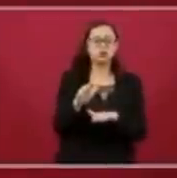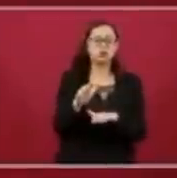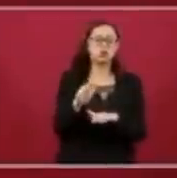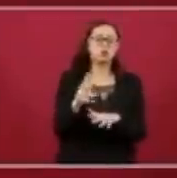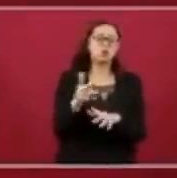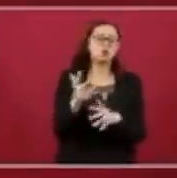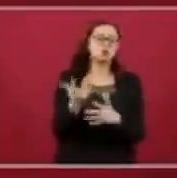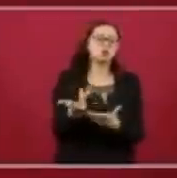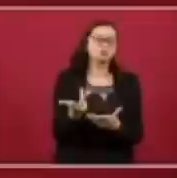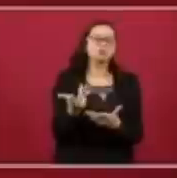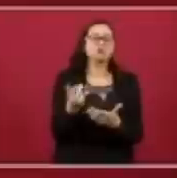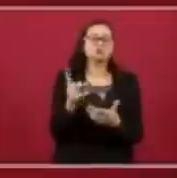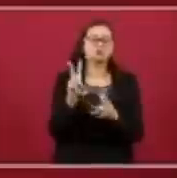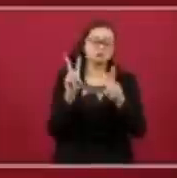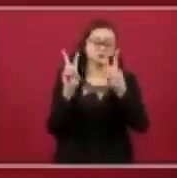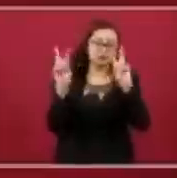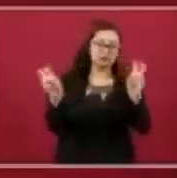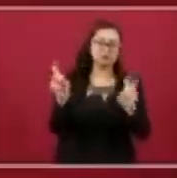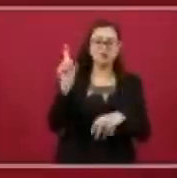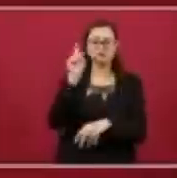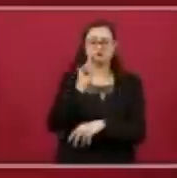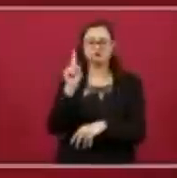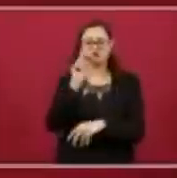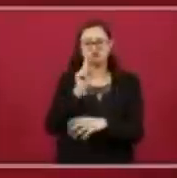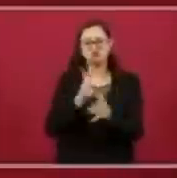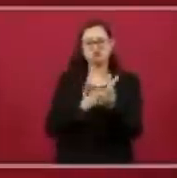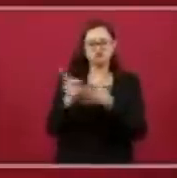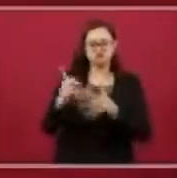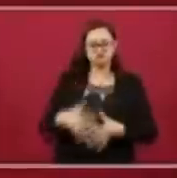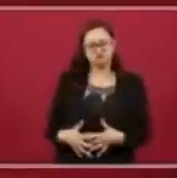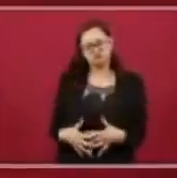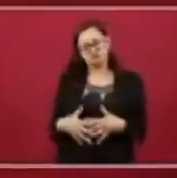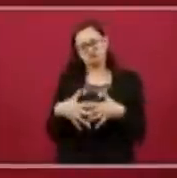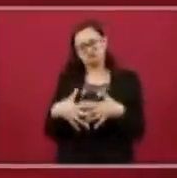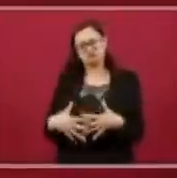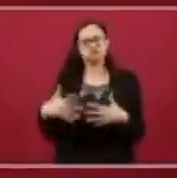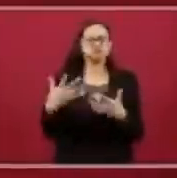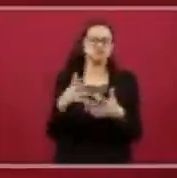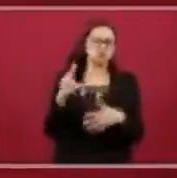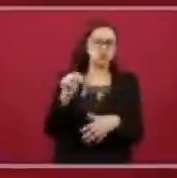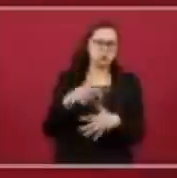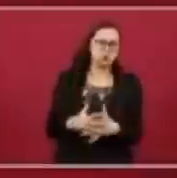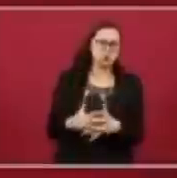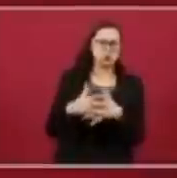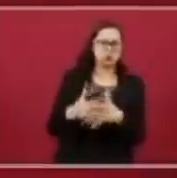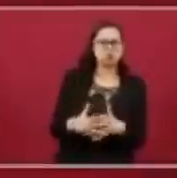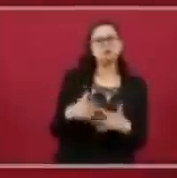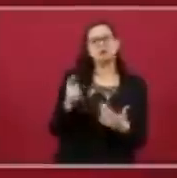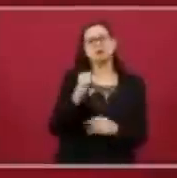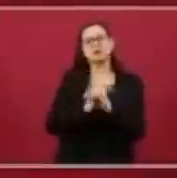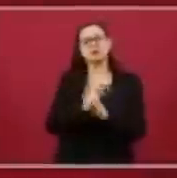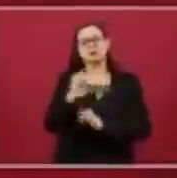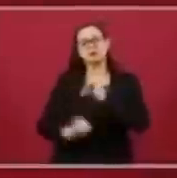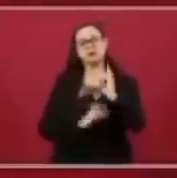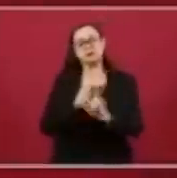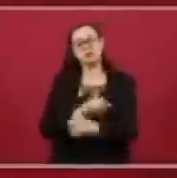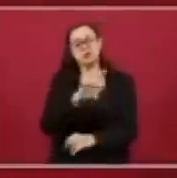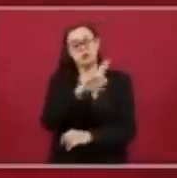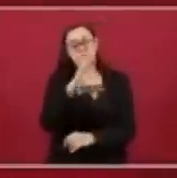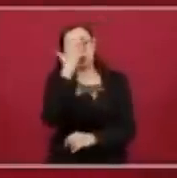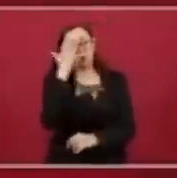derechos reproductivos de las mujeres, y ha sido reconocida internacionalmente. Ella es médico